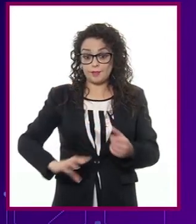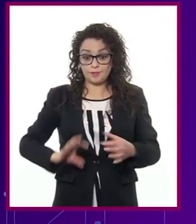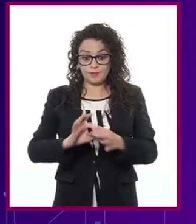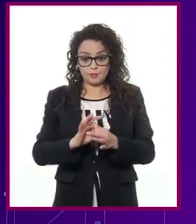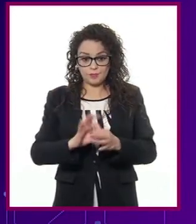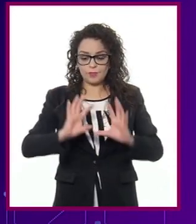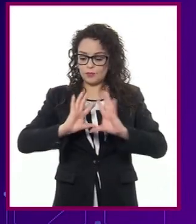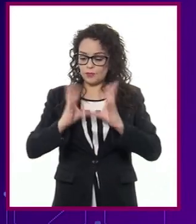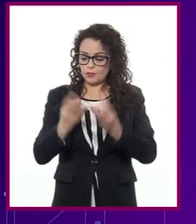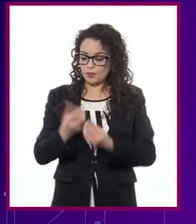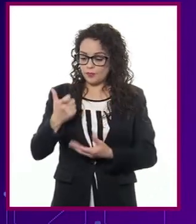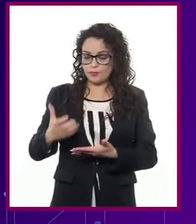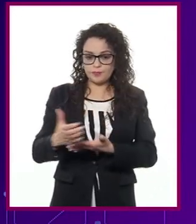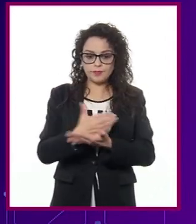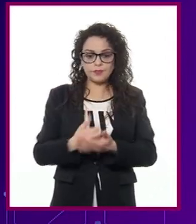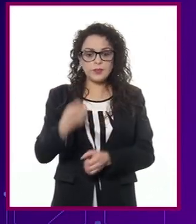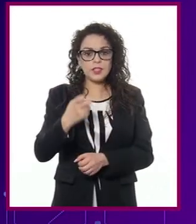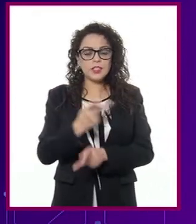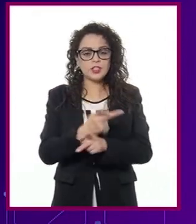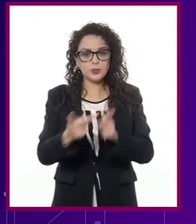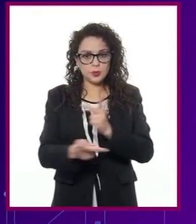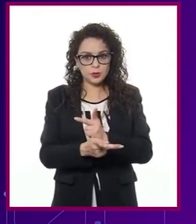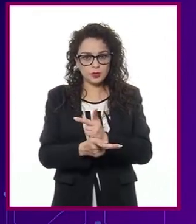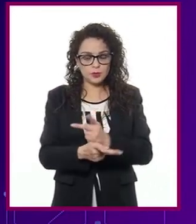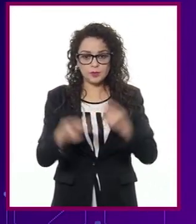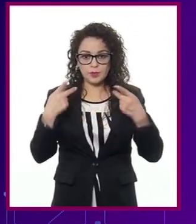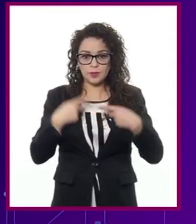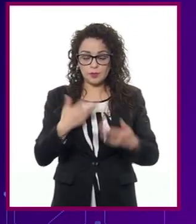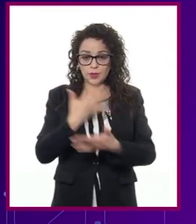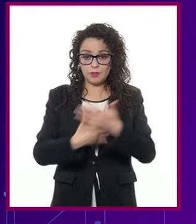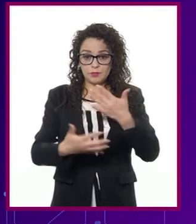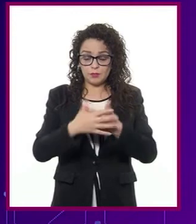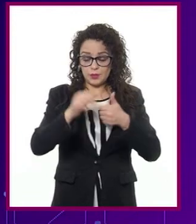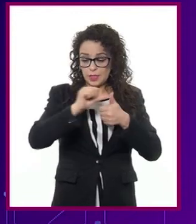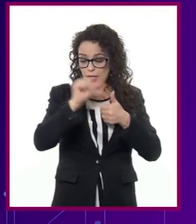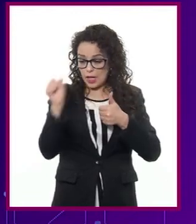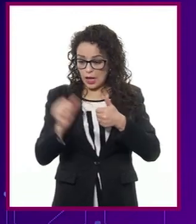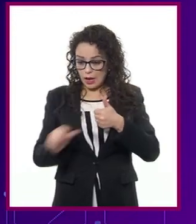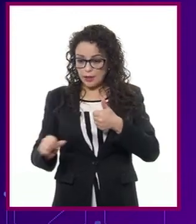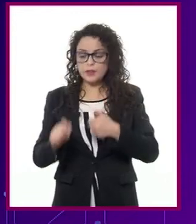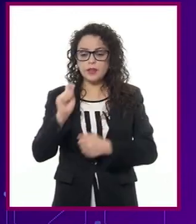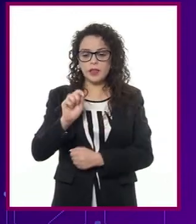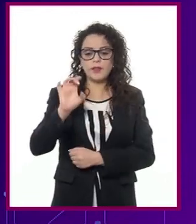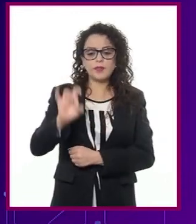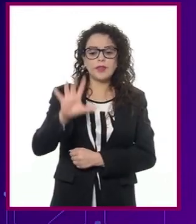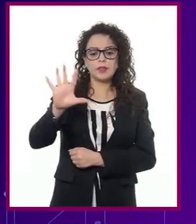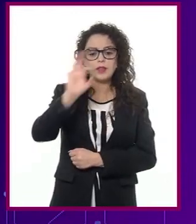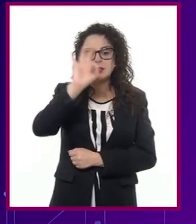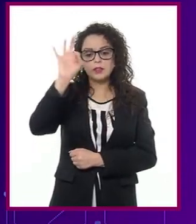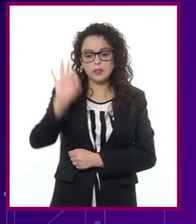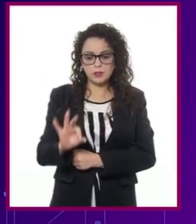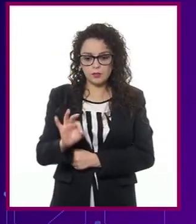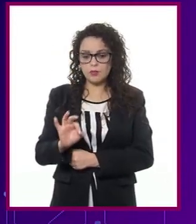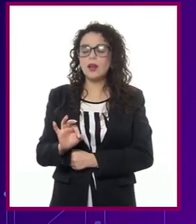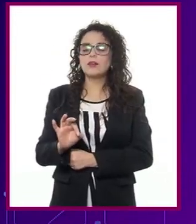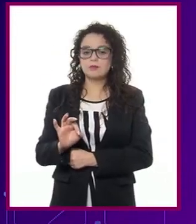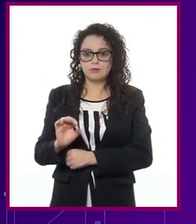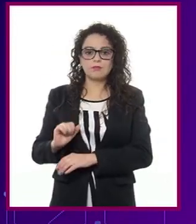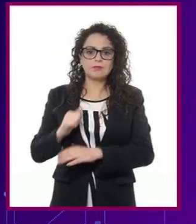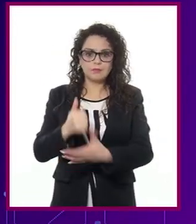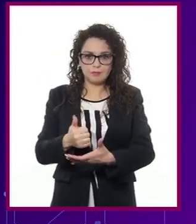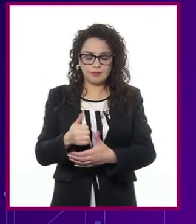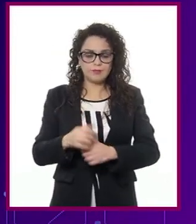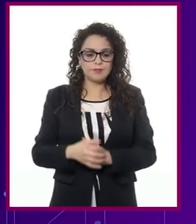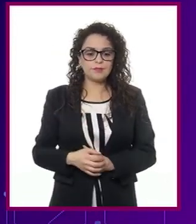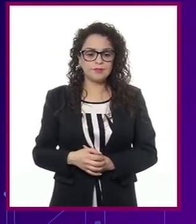de la ganancia de este producto. El artesano invertirá el 35% de su ganancia. Nuevamente en